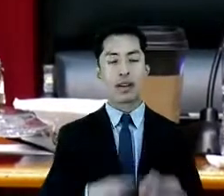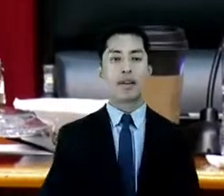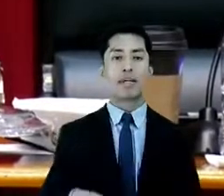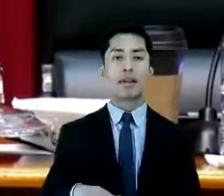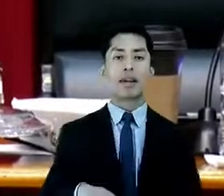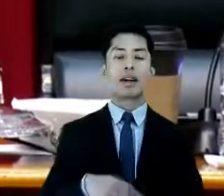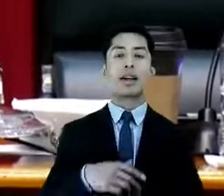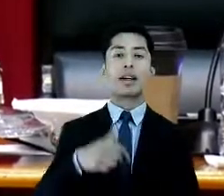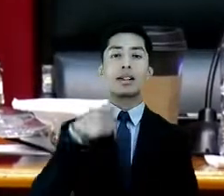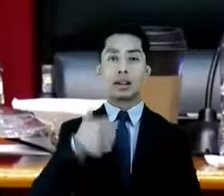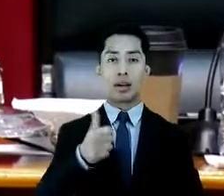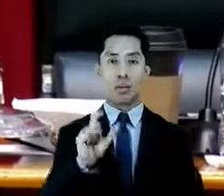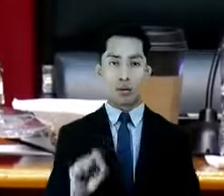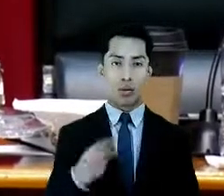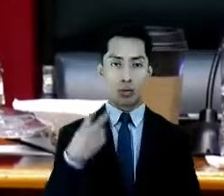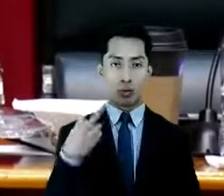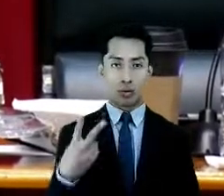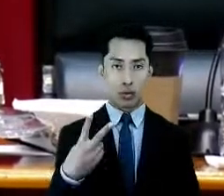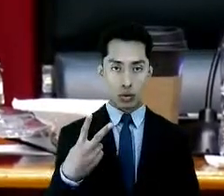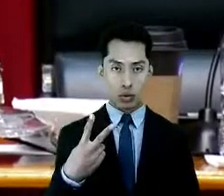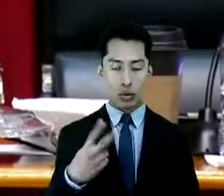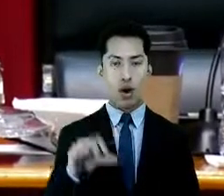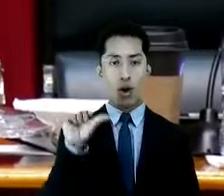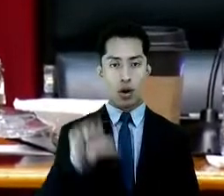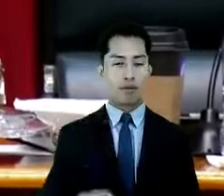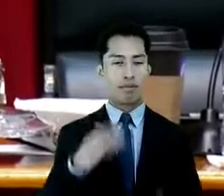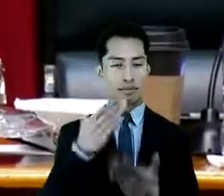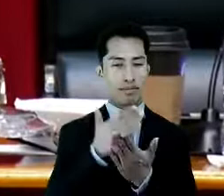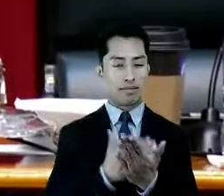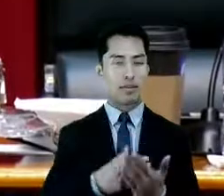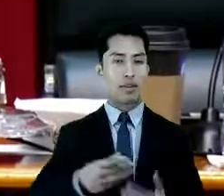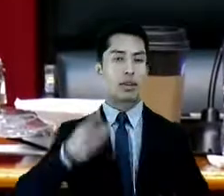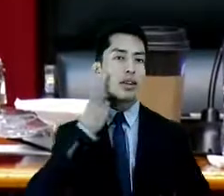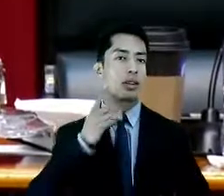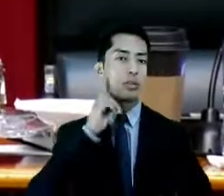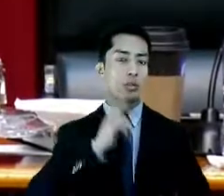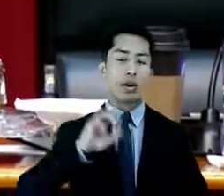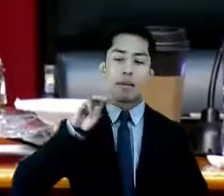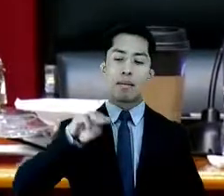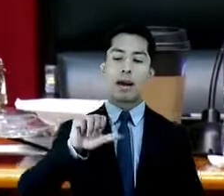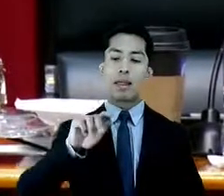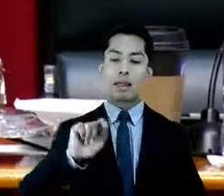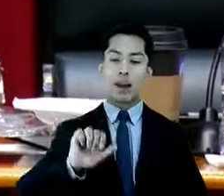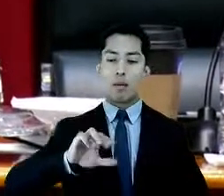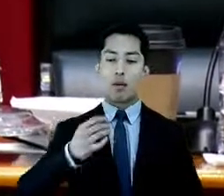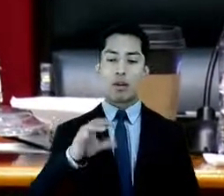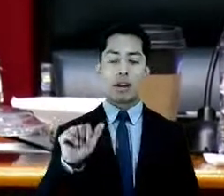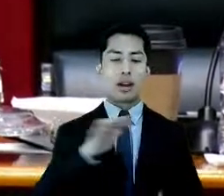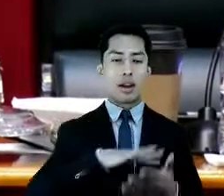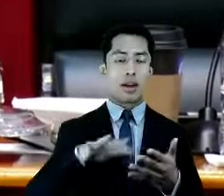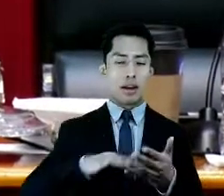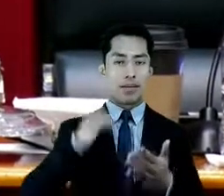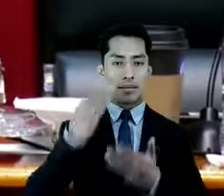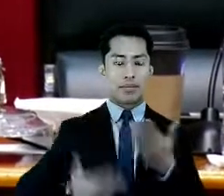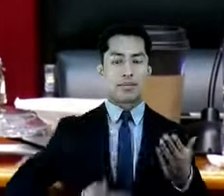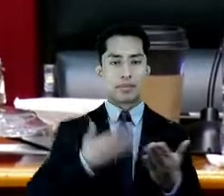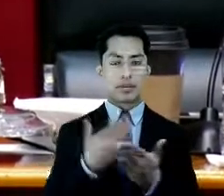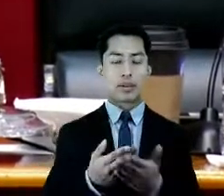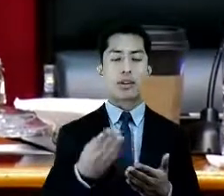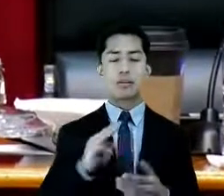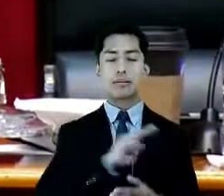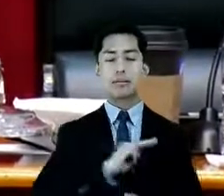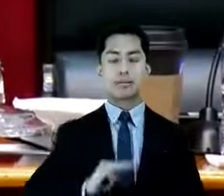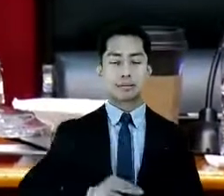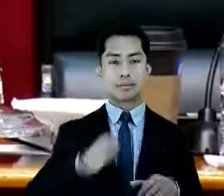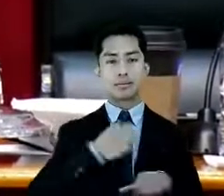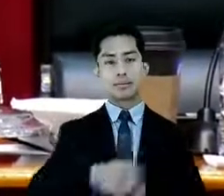punto número 6.2 del orden del día, la diputada Marta Moya leerá la iniciativa de Ley de Ingresos de los Municipios del